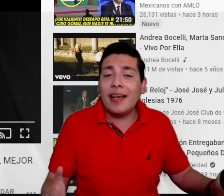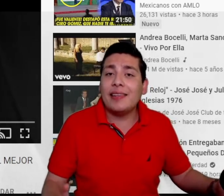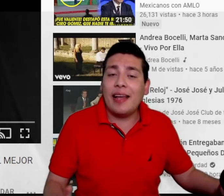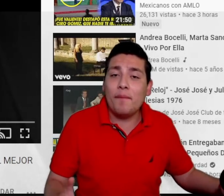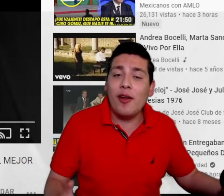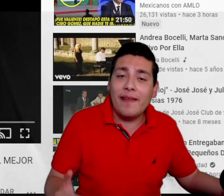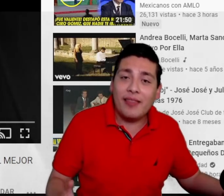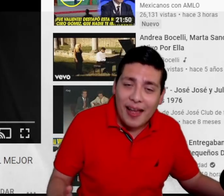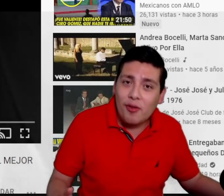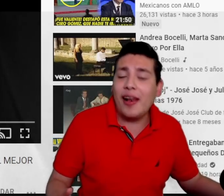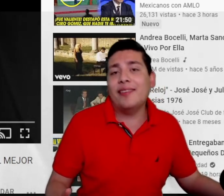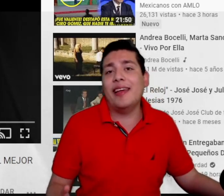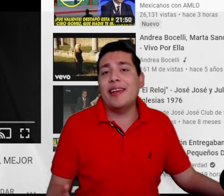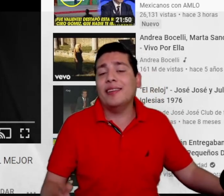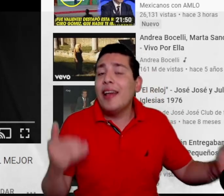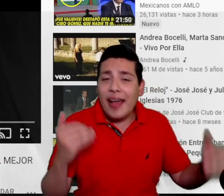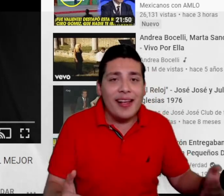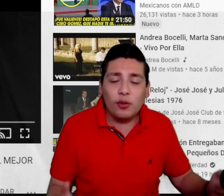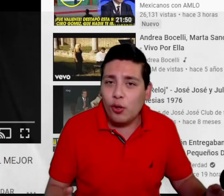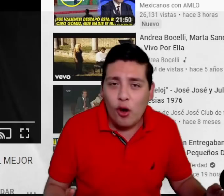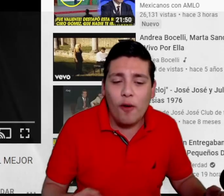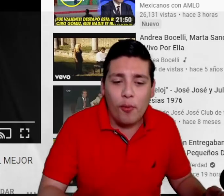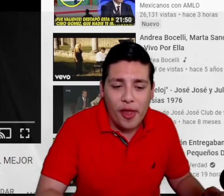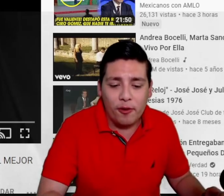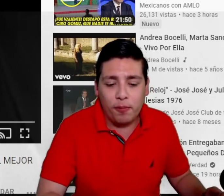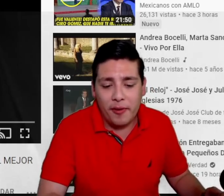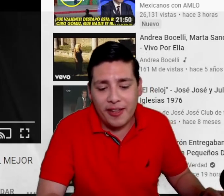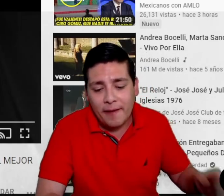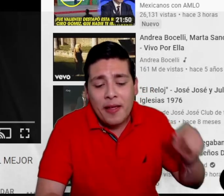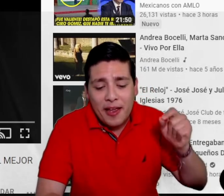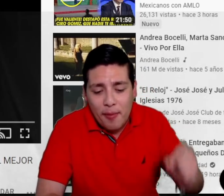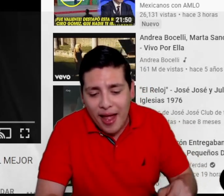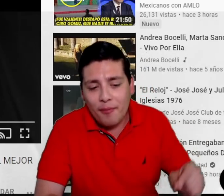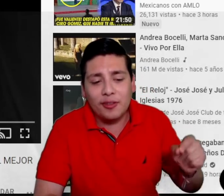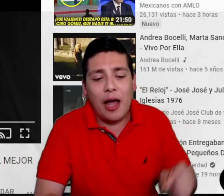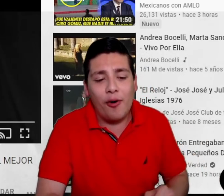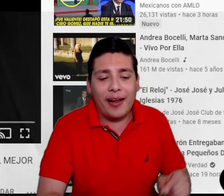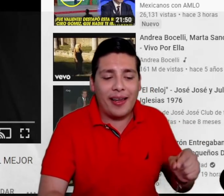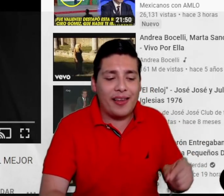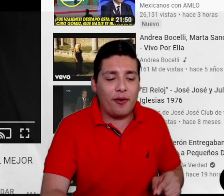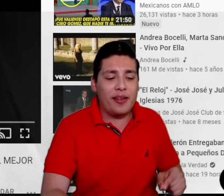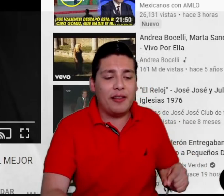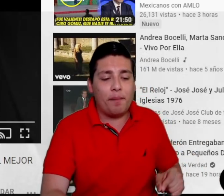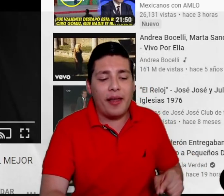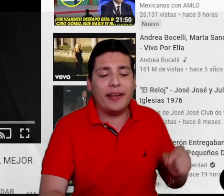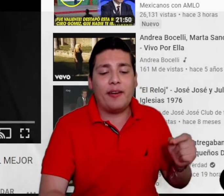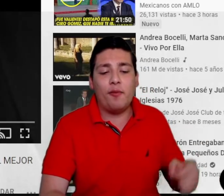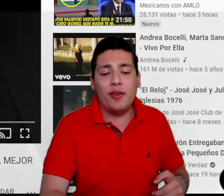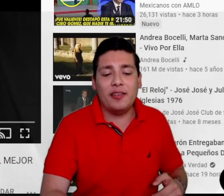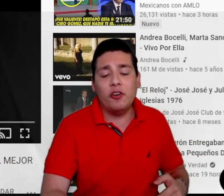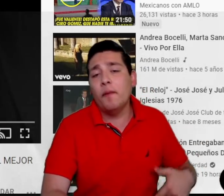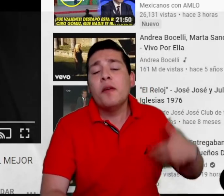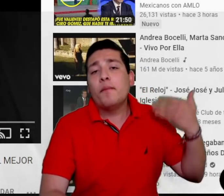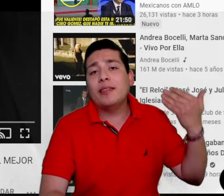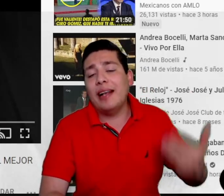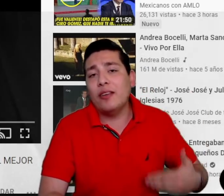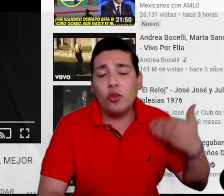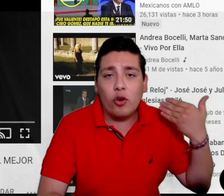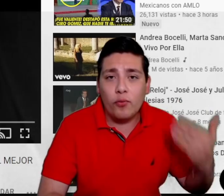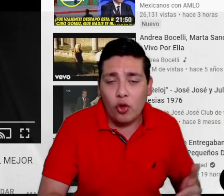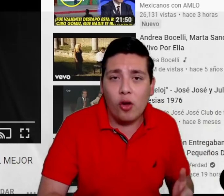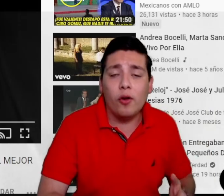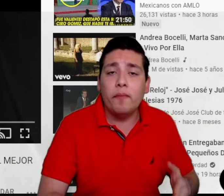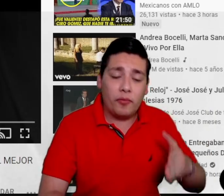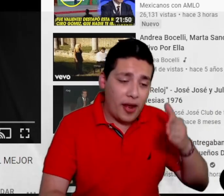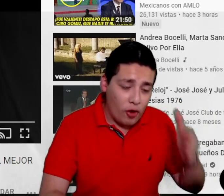pesar de que están violentando las leyes. Esto no lo podemos permitir. Y veamos ahora qué dijo este padre, que como les digo, pues se